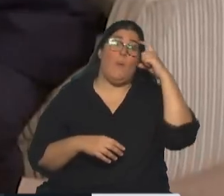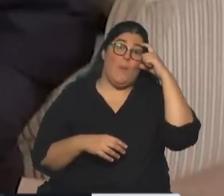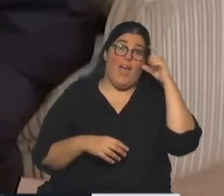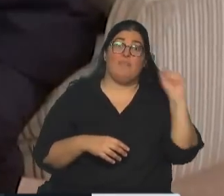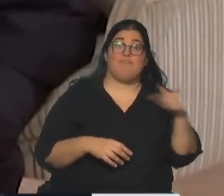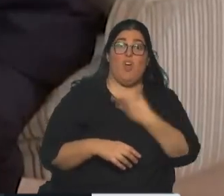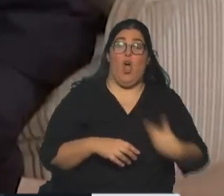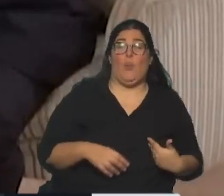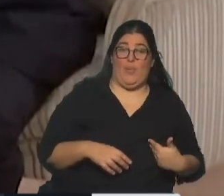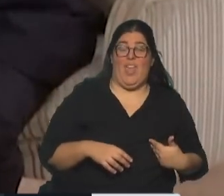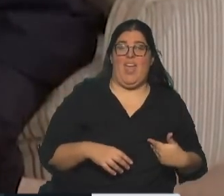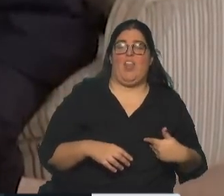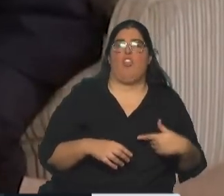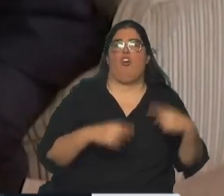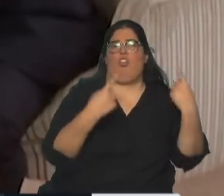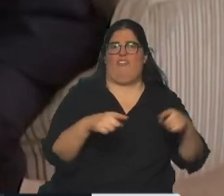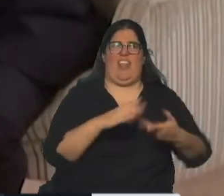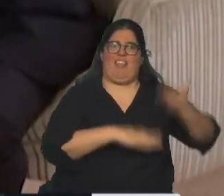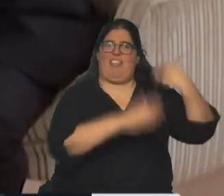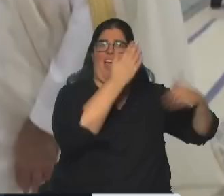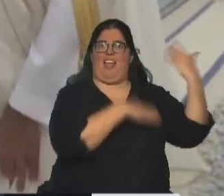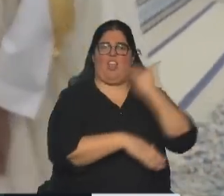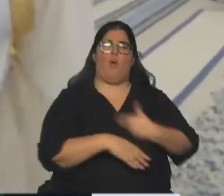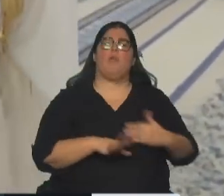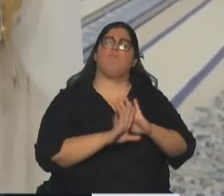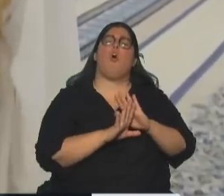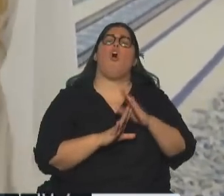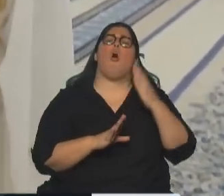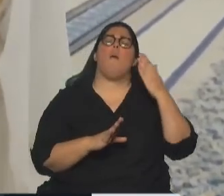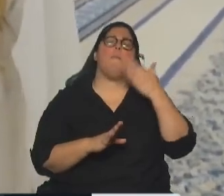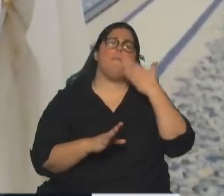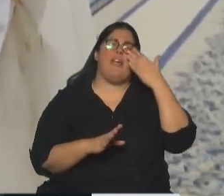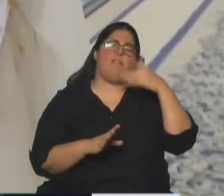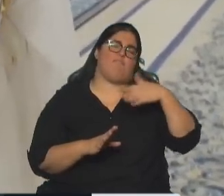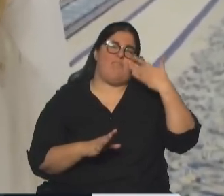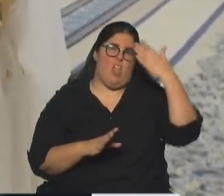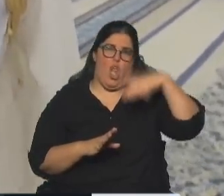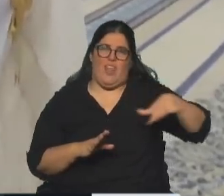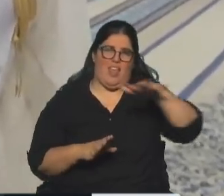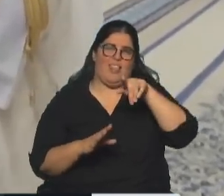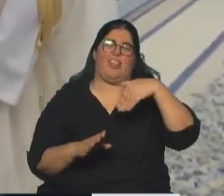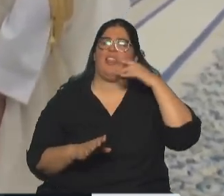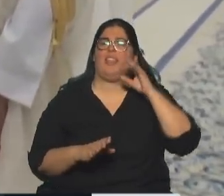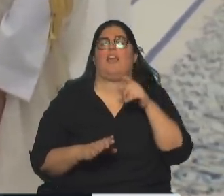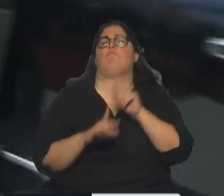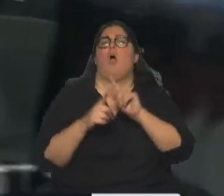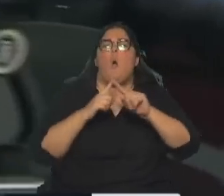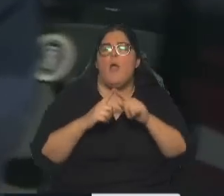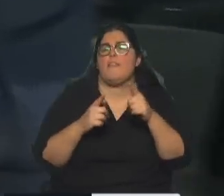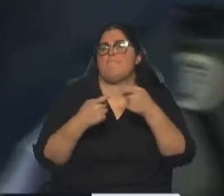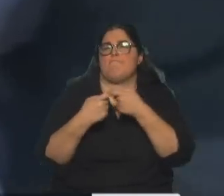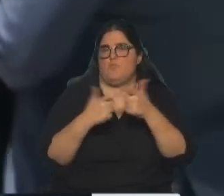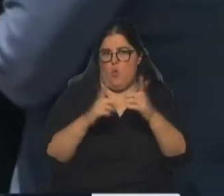a diferencia de sus antecesores, no tiene a Medio Oriente como prioridad, buscó con su visita avanzar en un solo